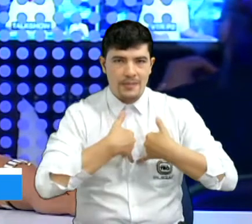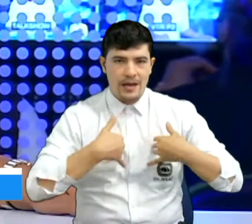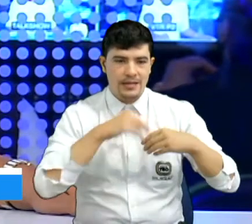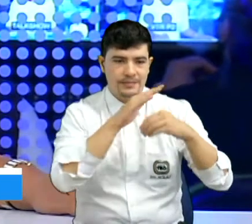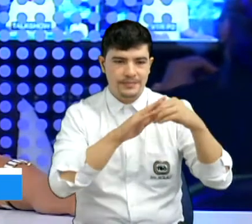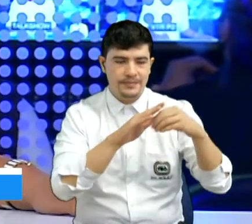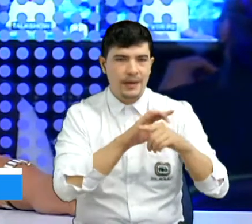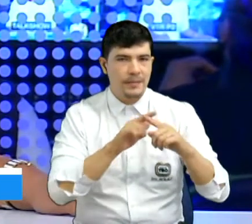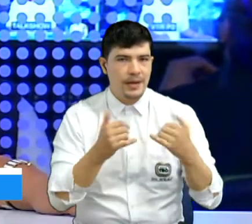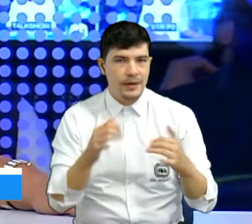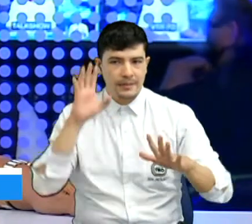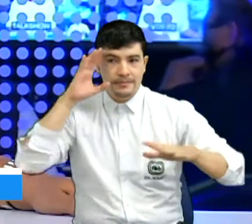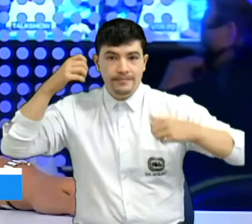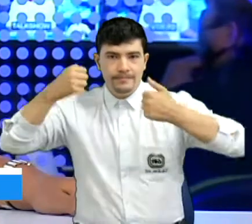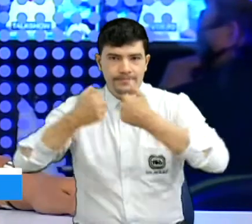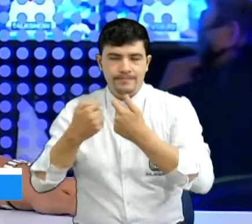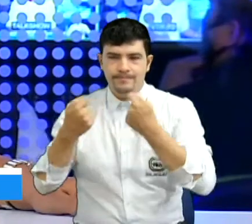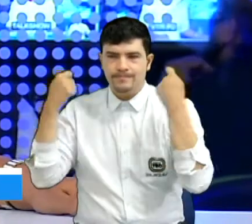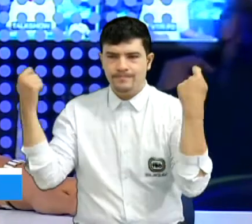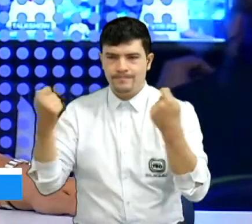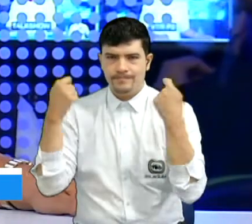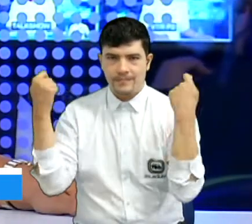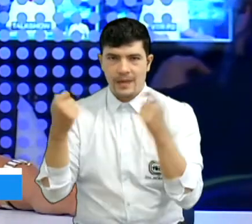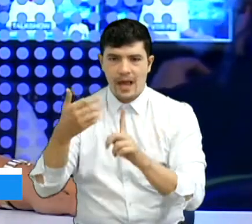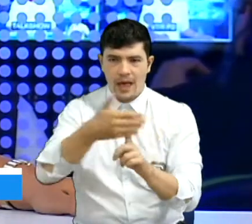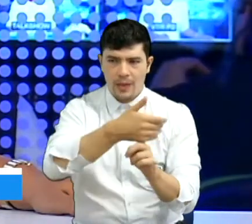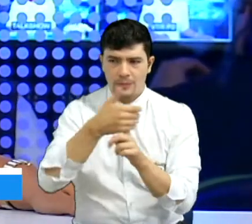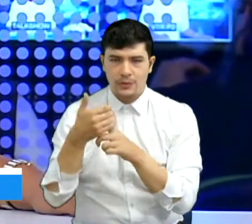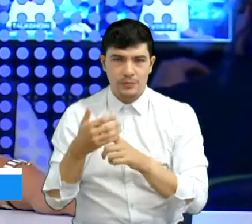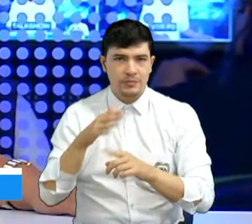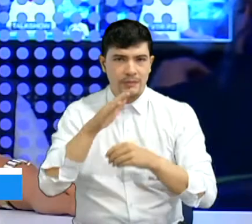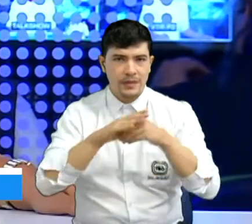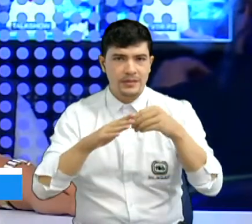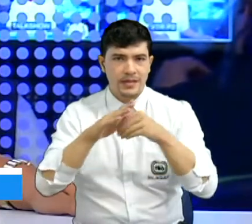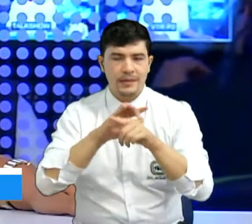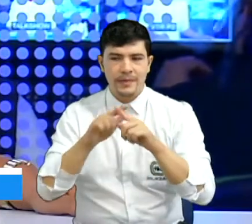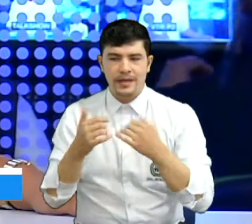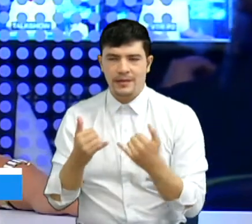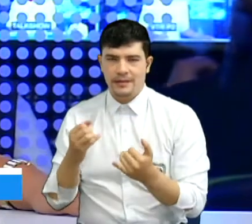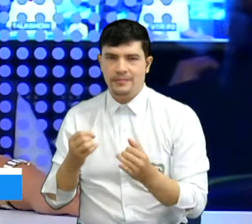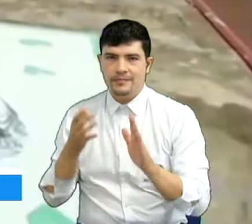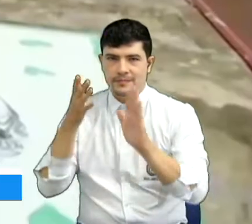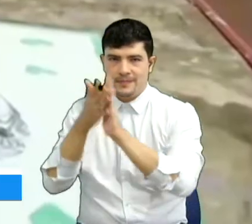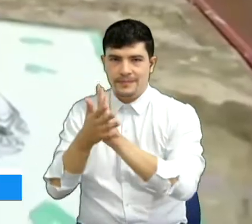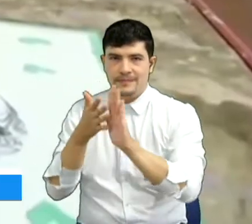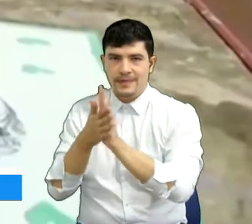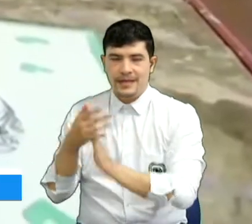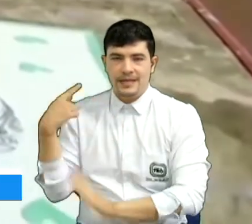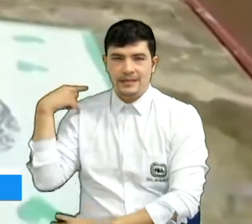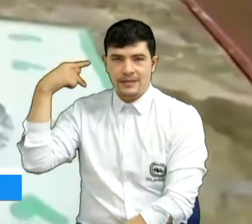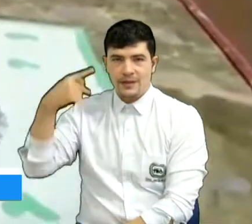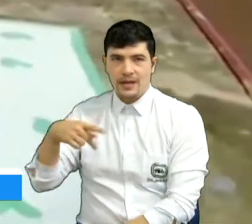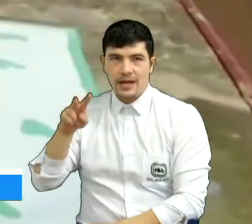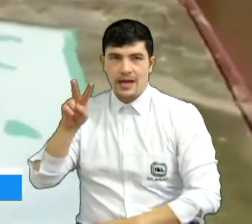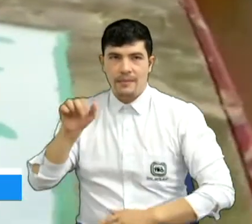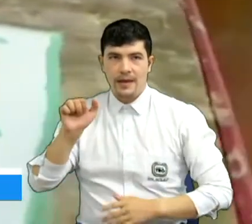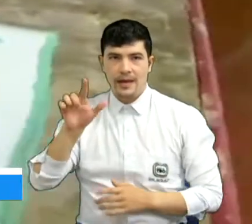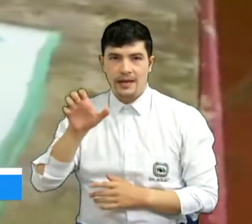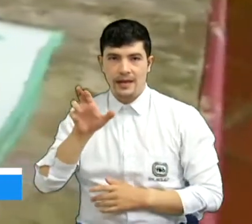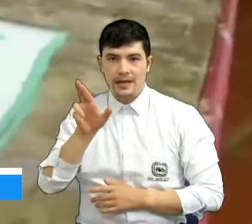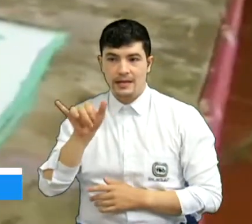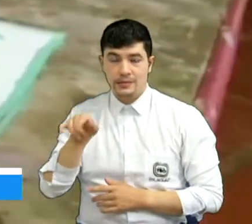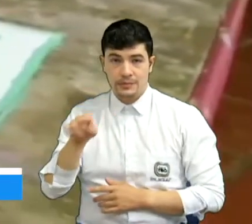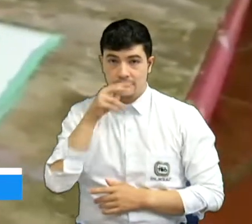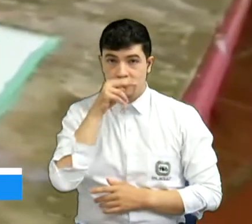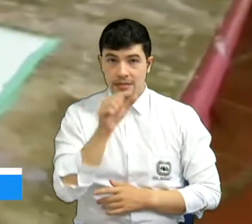le presentamos la historia de Valerie, una pequeña que recibió un gran regalo. Es Valerie, una niña de 6 años